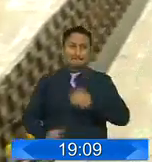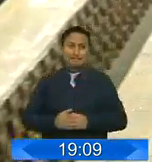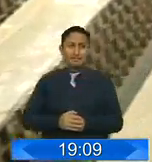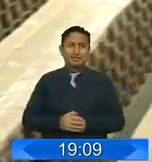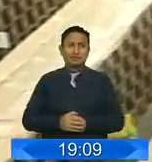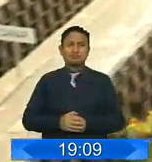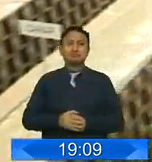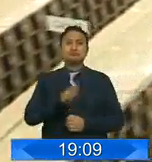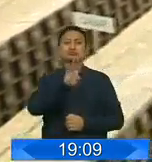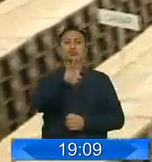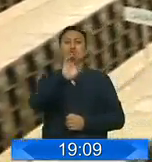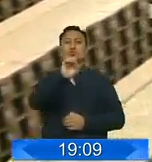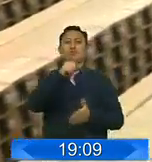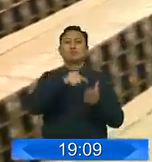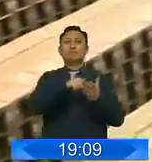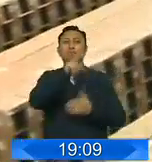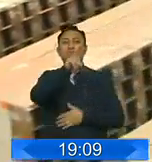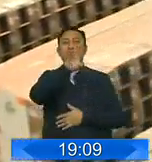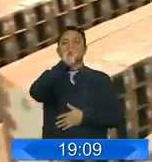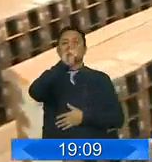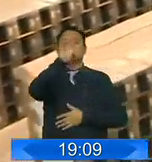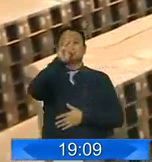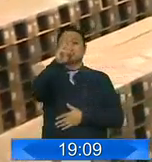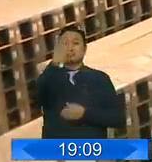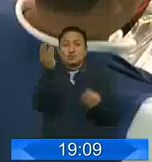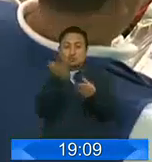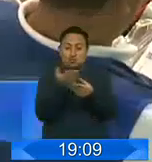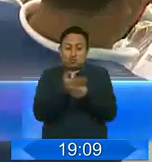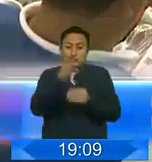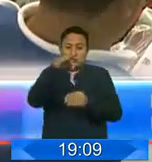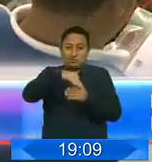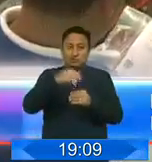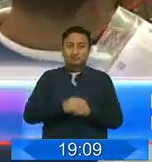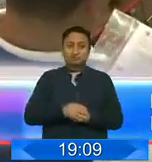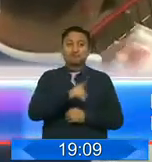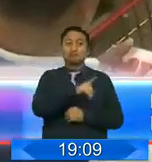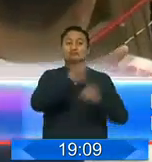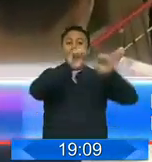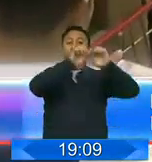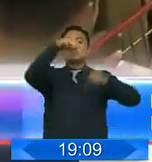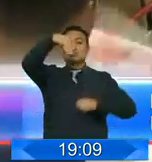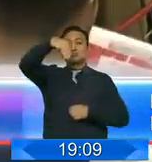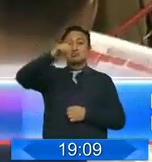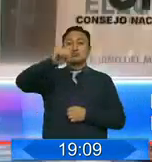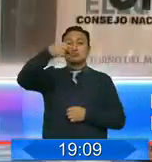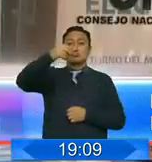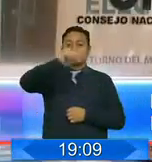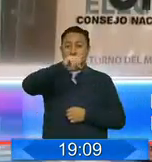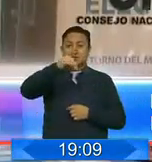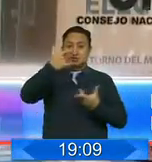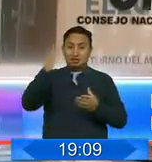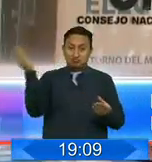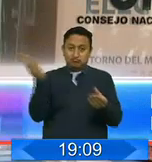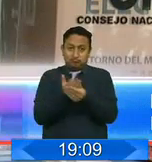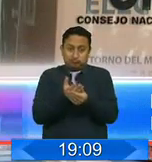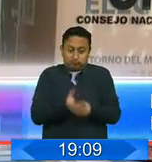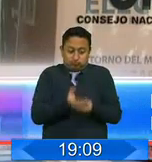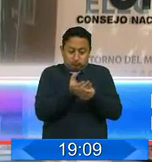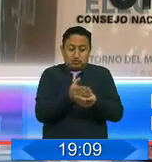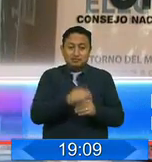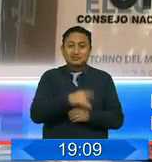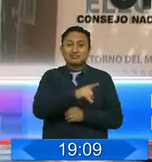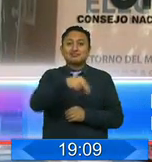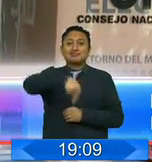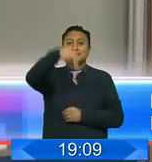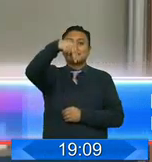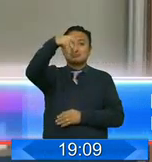En total son 40.276 kits electorales que la empresa Mongar se encarga de integrarlos en Cemexpo vía la mitad del mundo norte